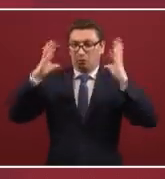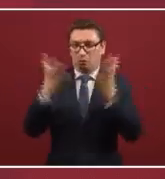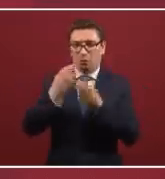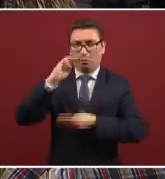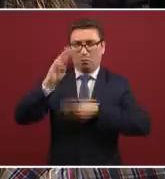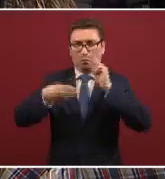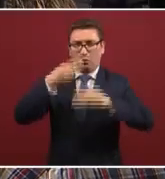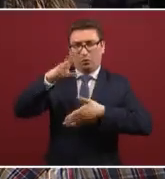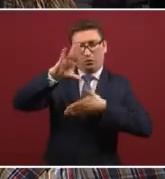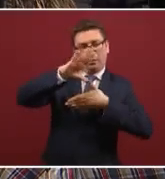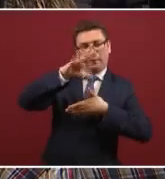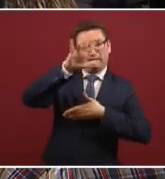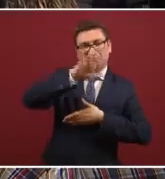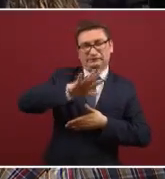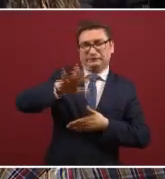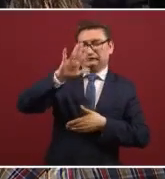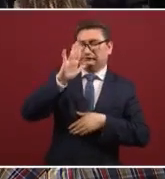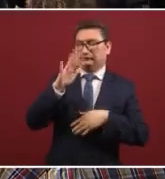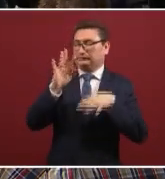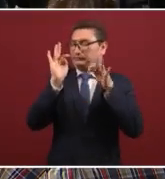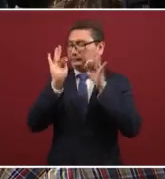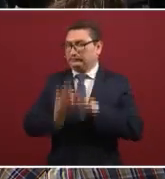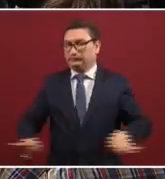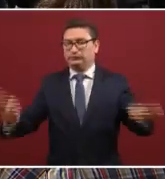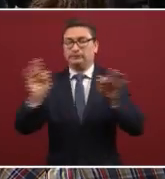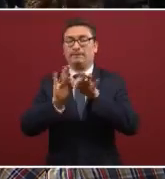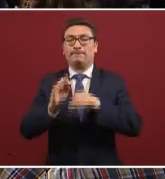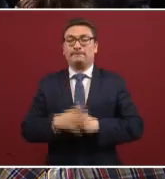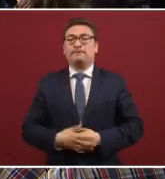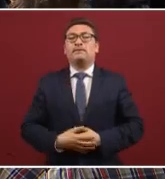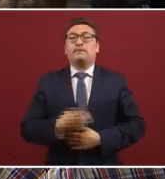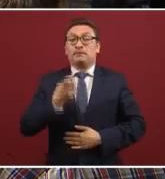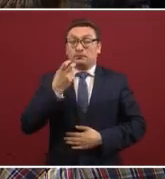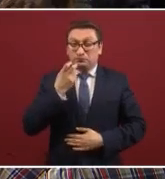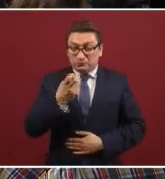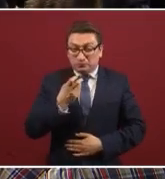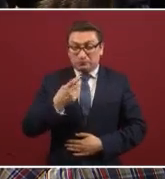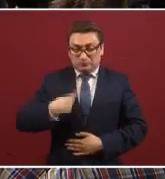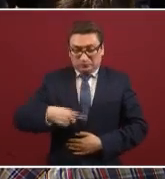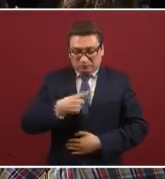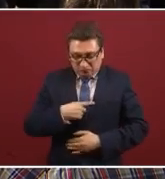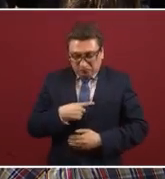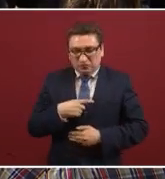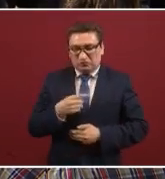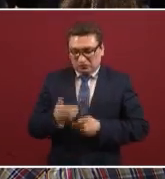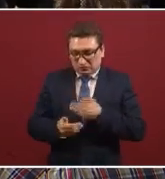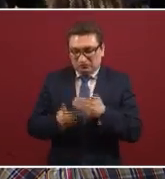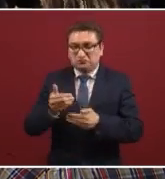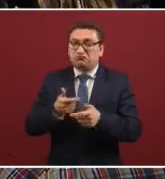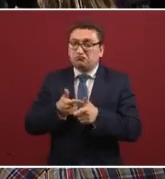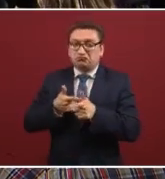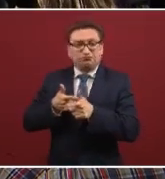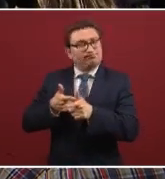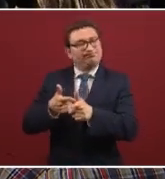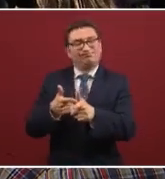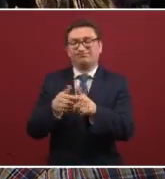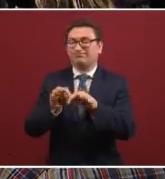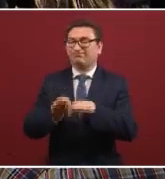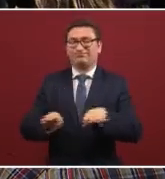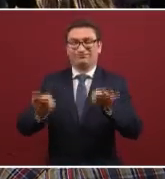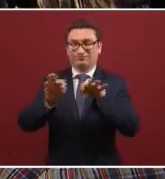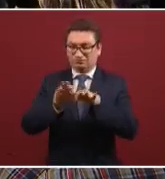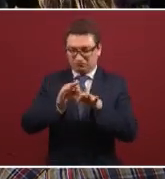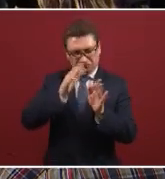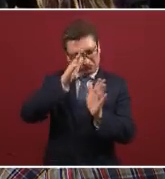tan importante que nosotros demos el paso de mantener un tratado